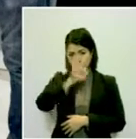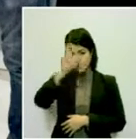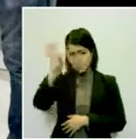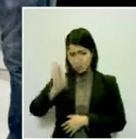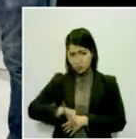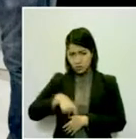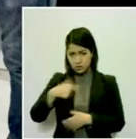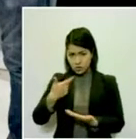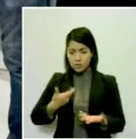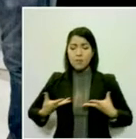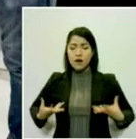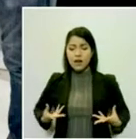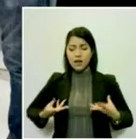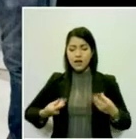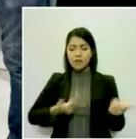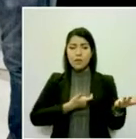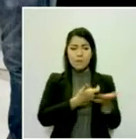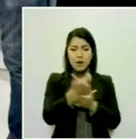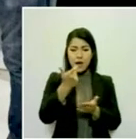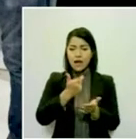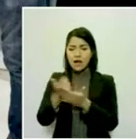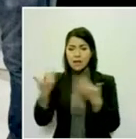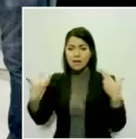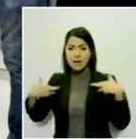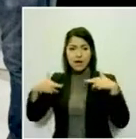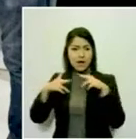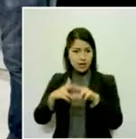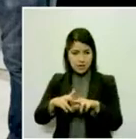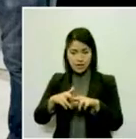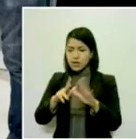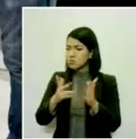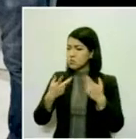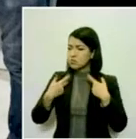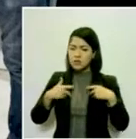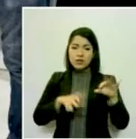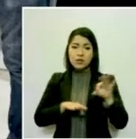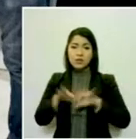94.6% se va a gasto de nómina. Compartirles que